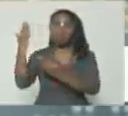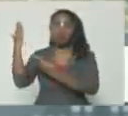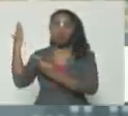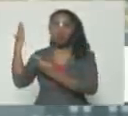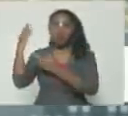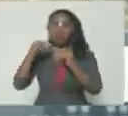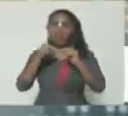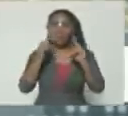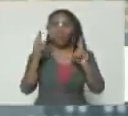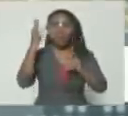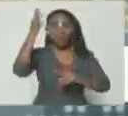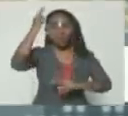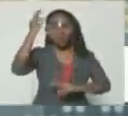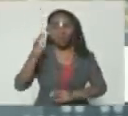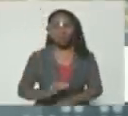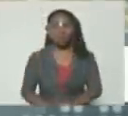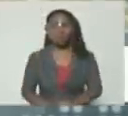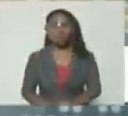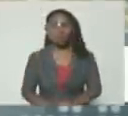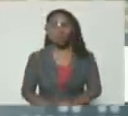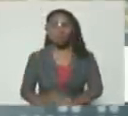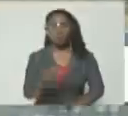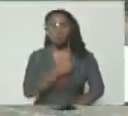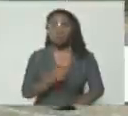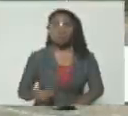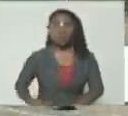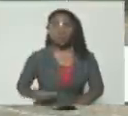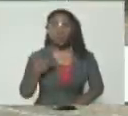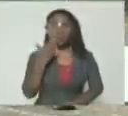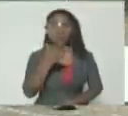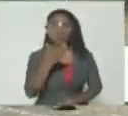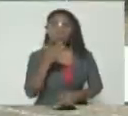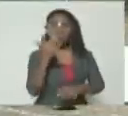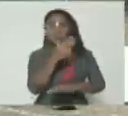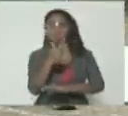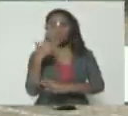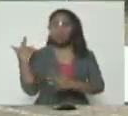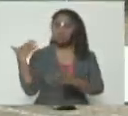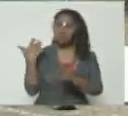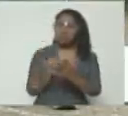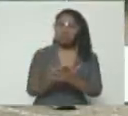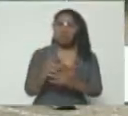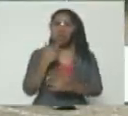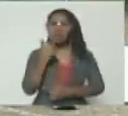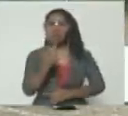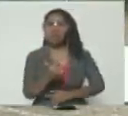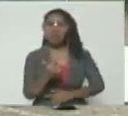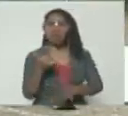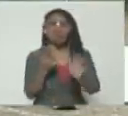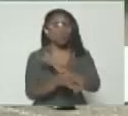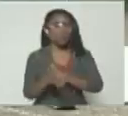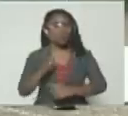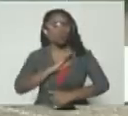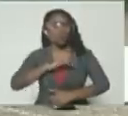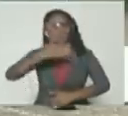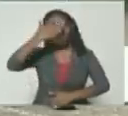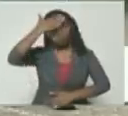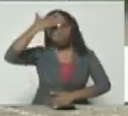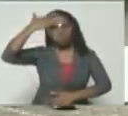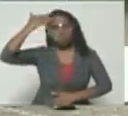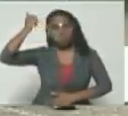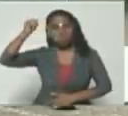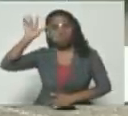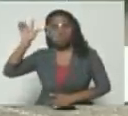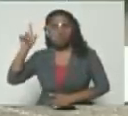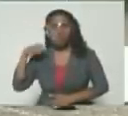Puerto Cabello. Presidente, usted hace años ya lo había, nos lo había indicado. Teníamos que olvidarnos de